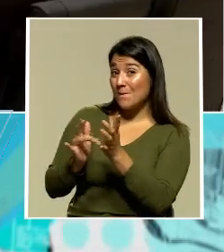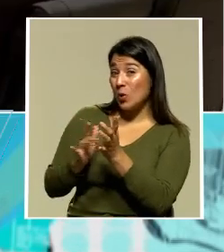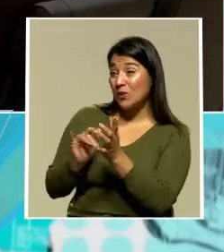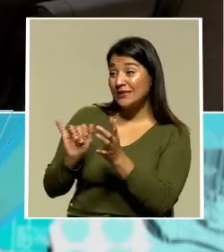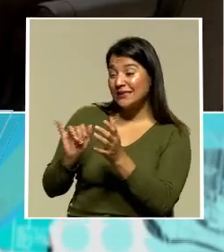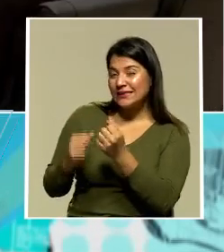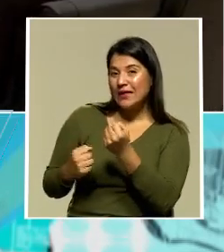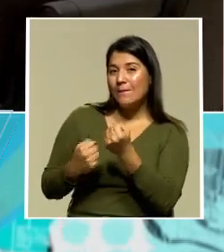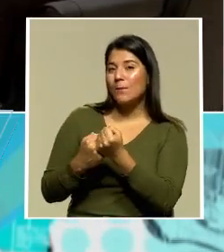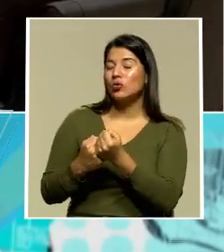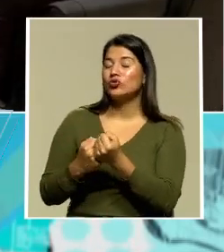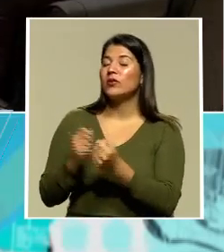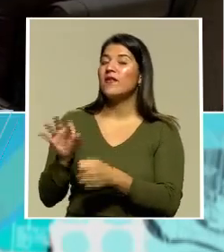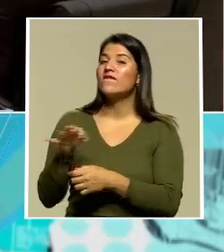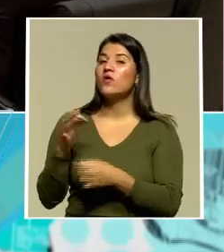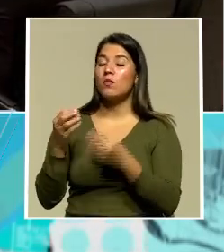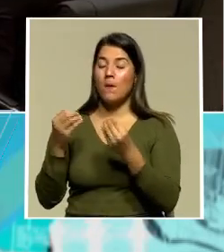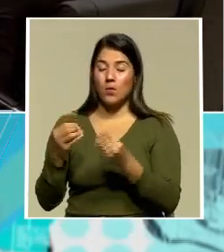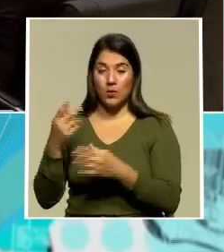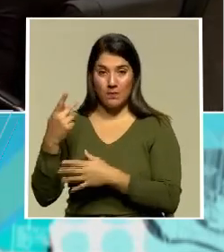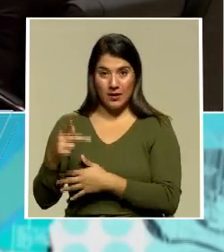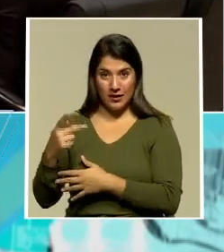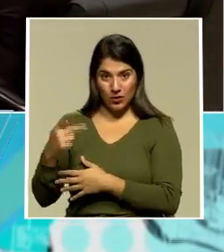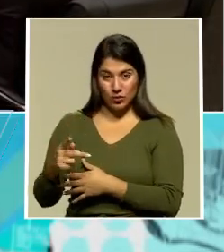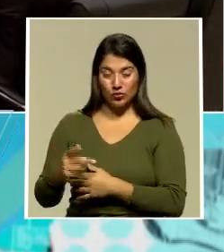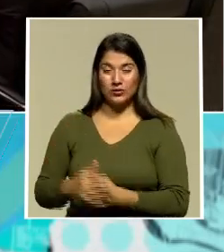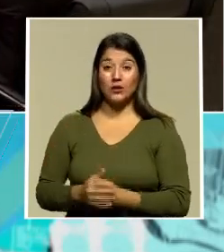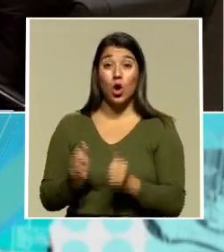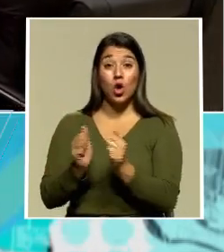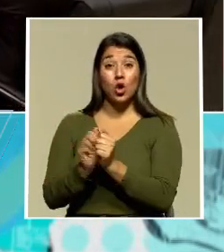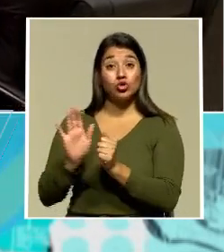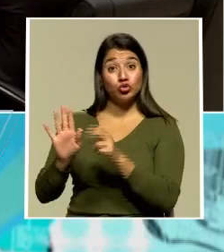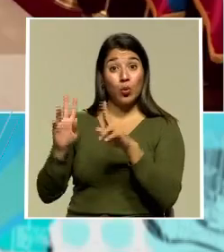del movimiento, de su partido Nuevas Ideas.